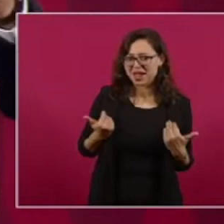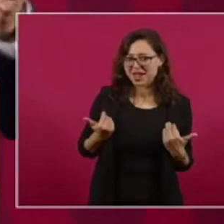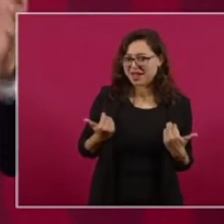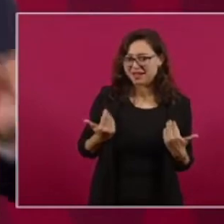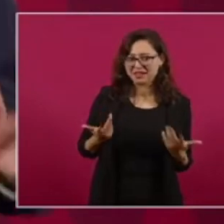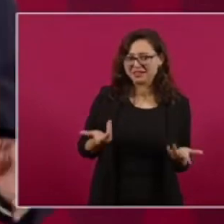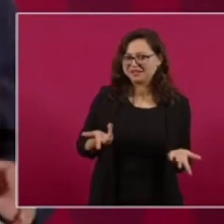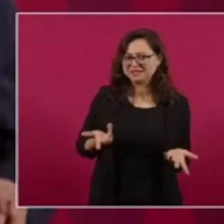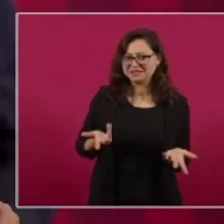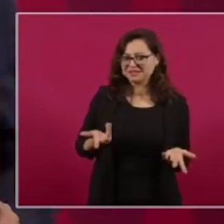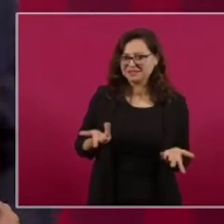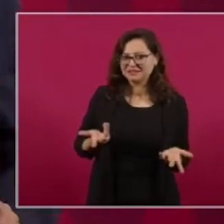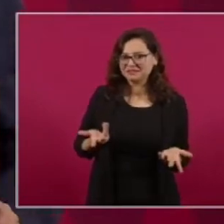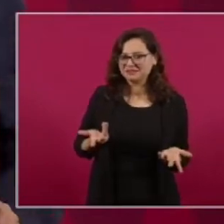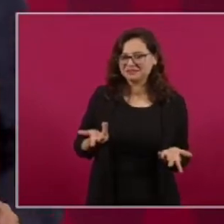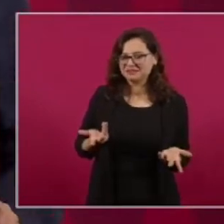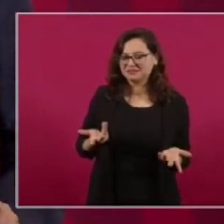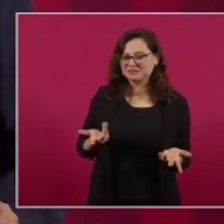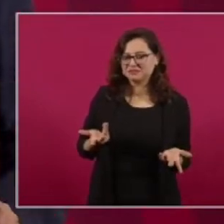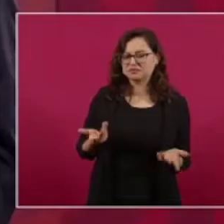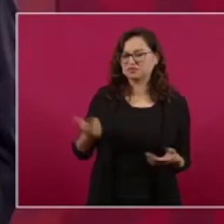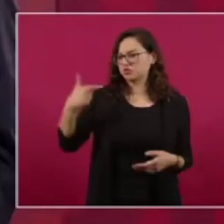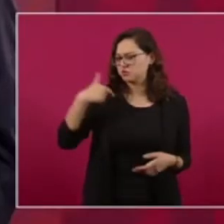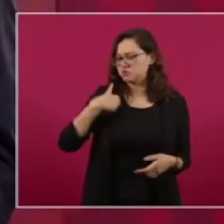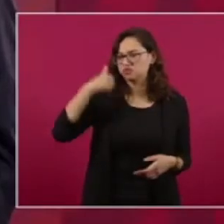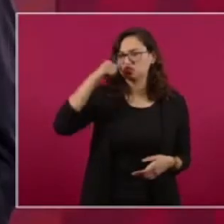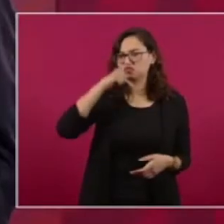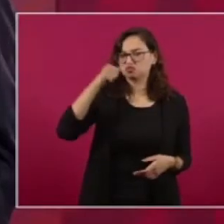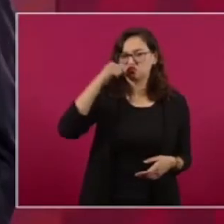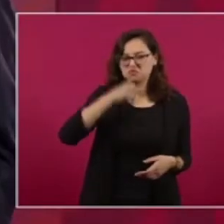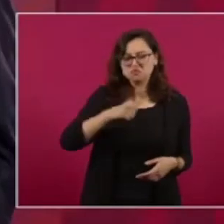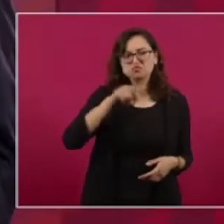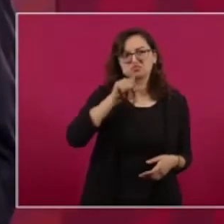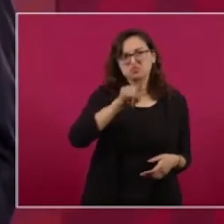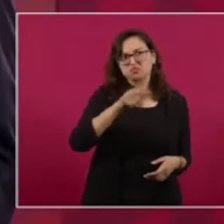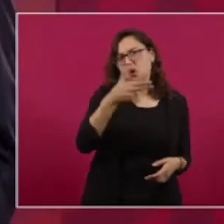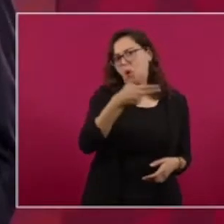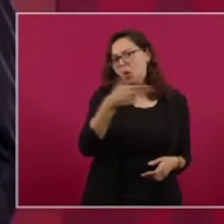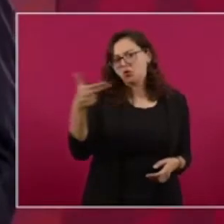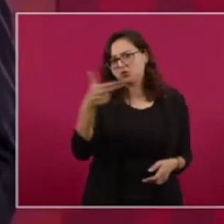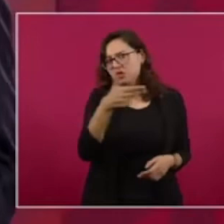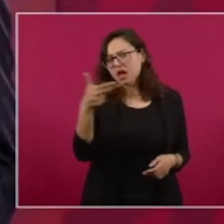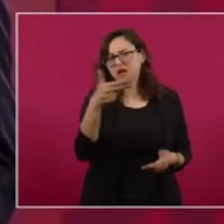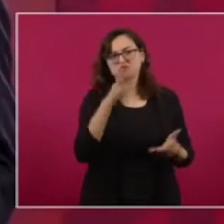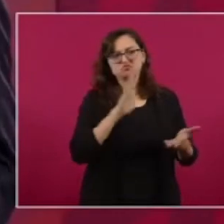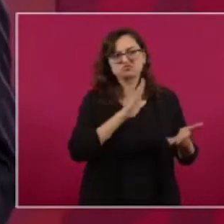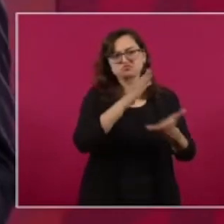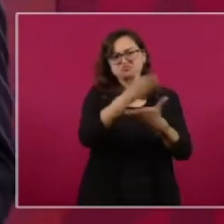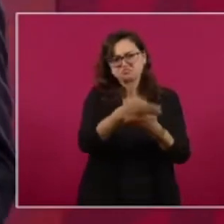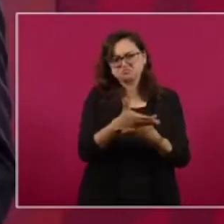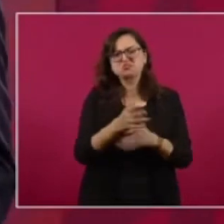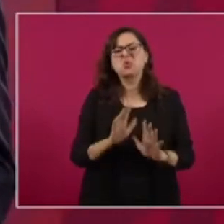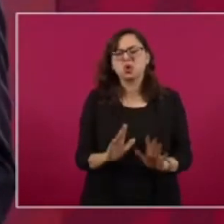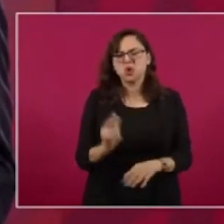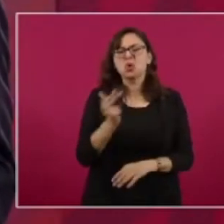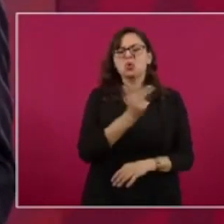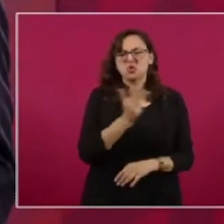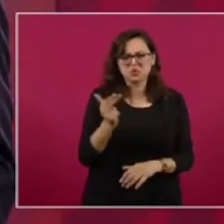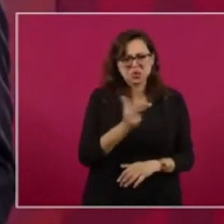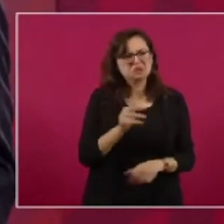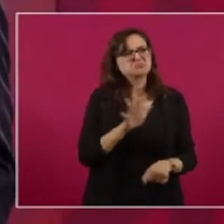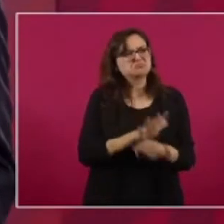Voy a hoteles, que dicho sea de paso, son buenos hoteles,